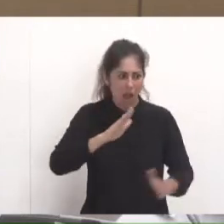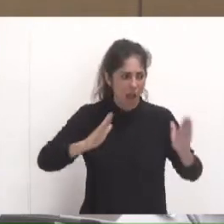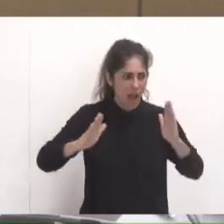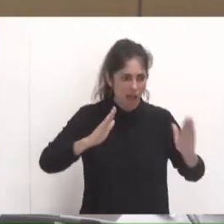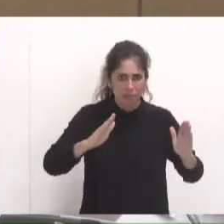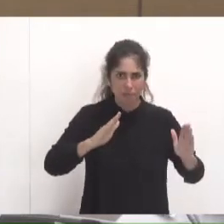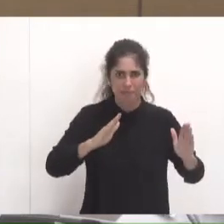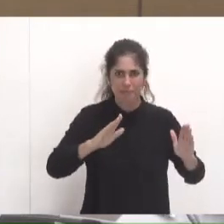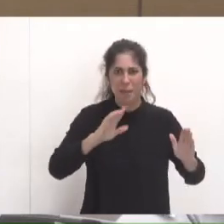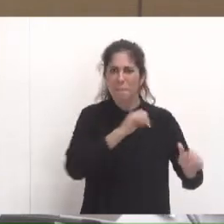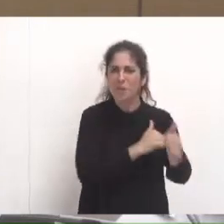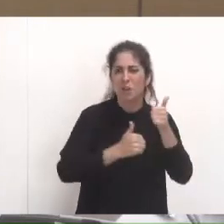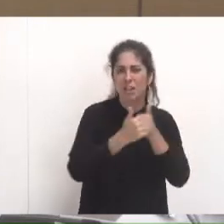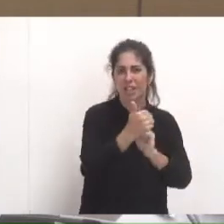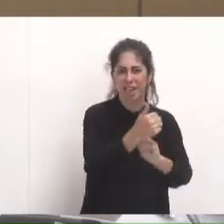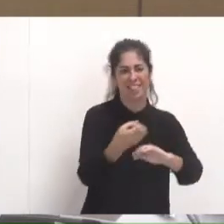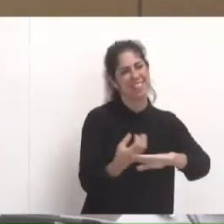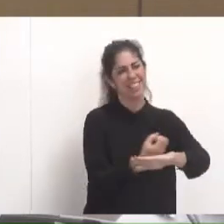de los trenes